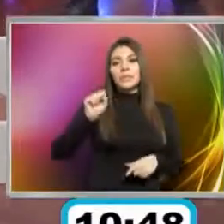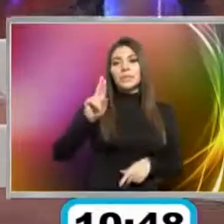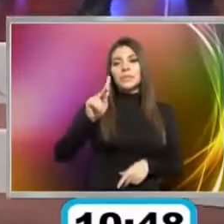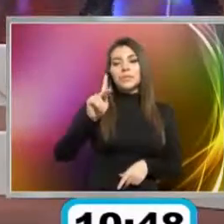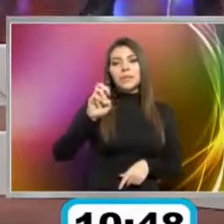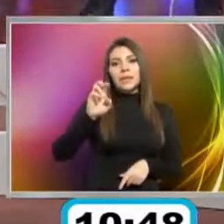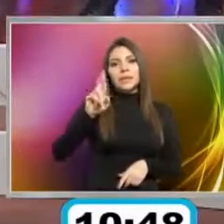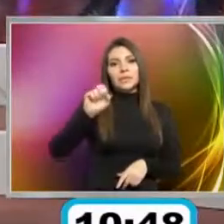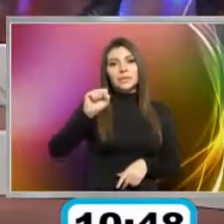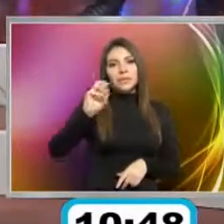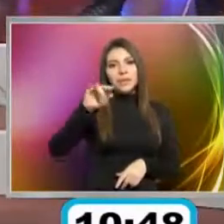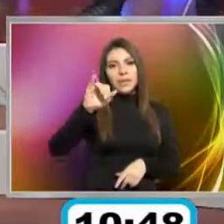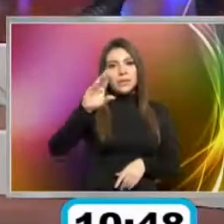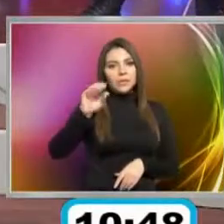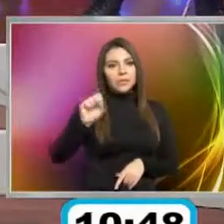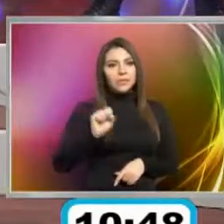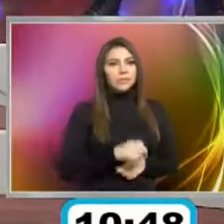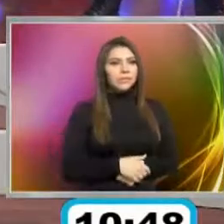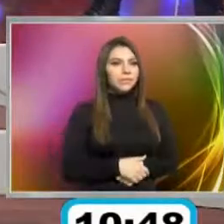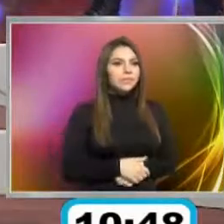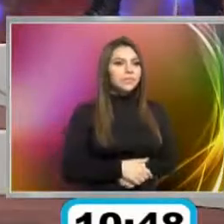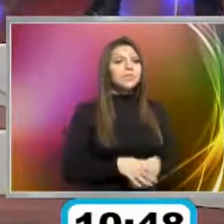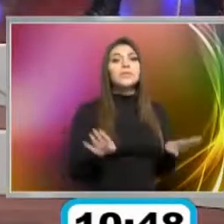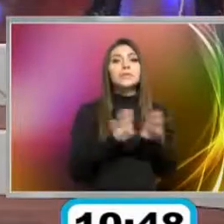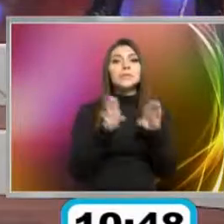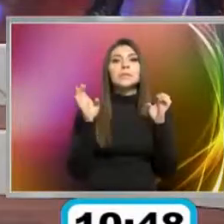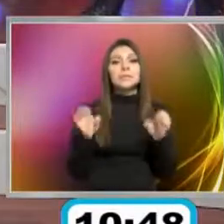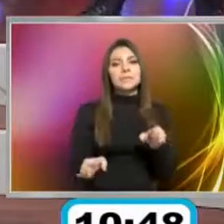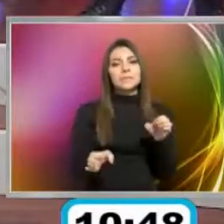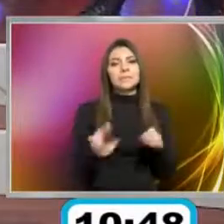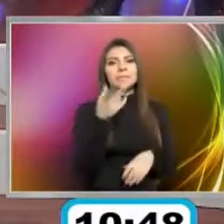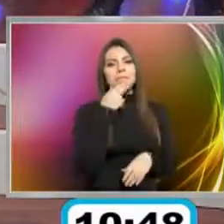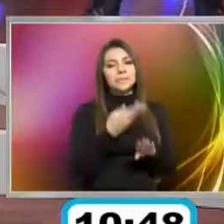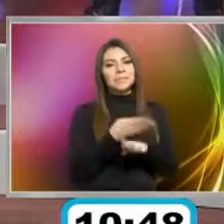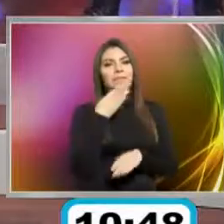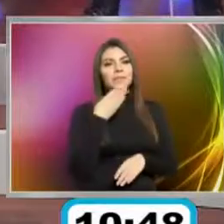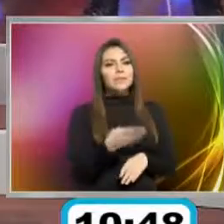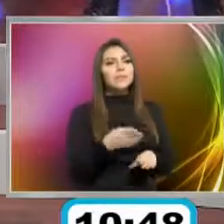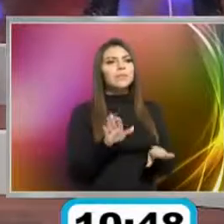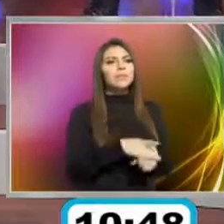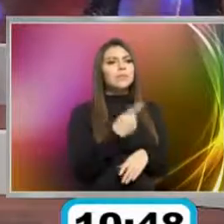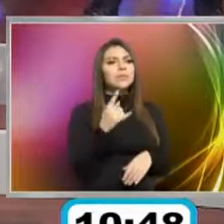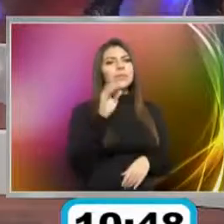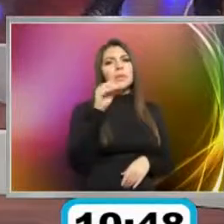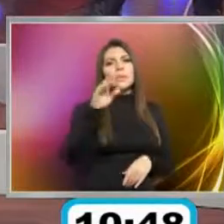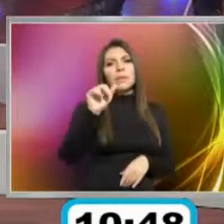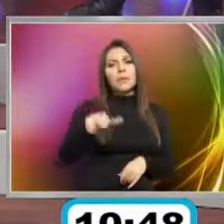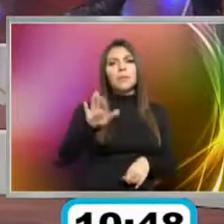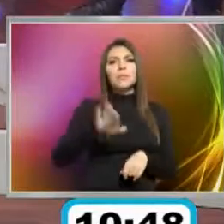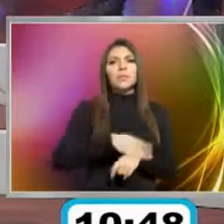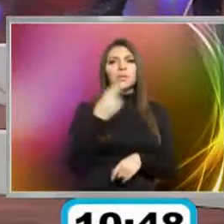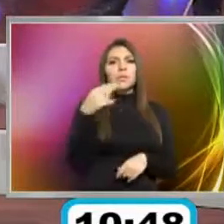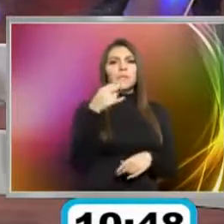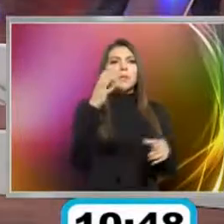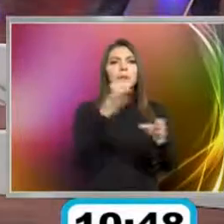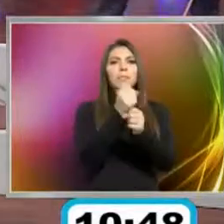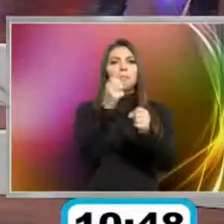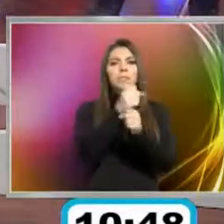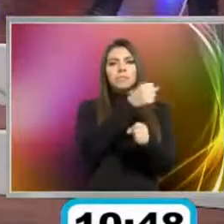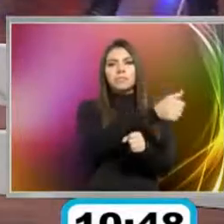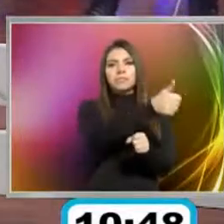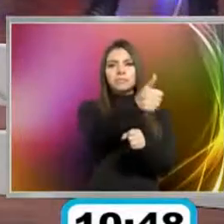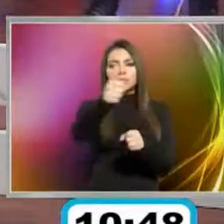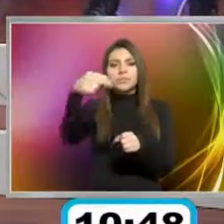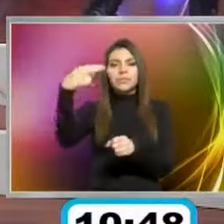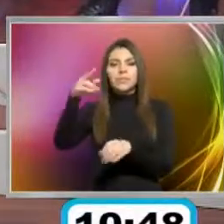Supersónicos. Muchas gracias. Tío Man, ¿cómo estás? Muy bien, todo ¿Por qué bien. Tío Man? Todos se ponen apodos en sí, este movimiento del ska.